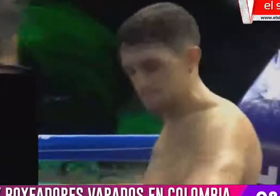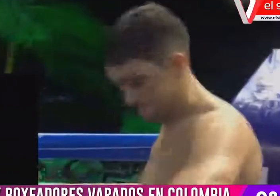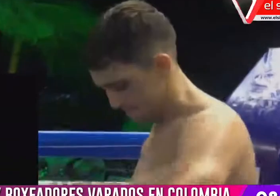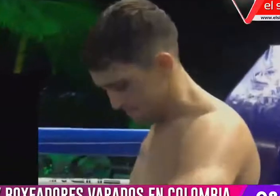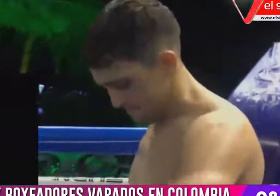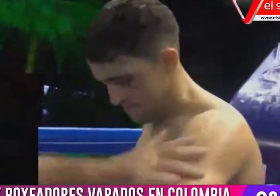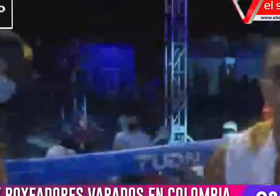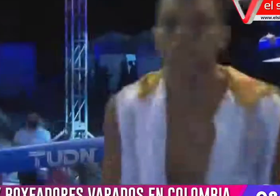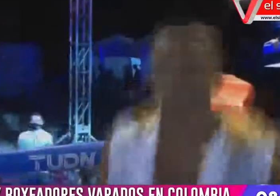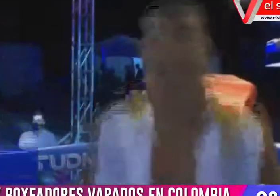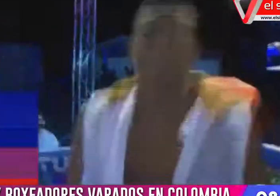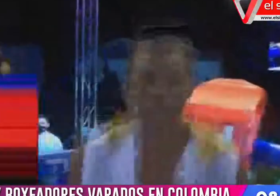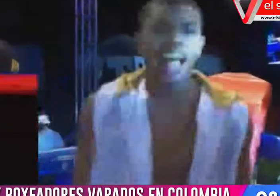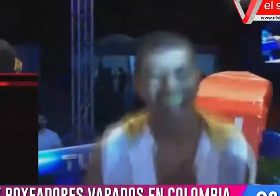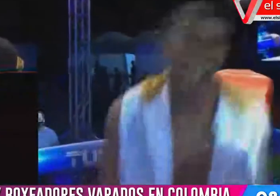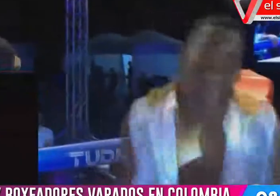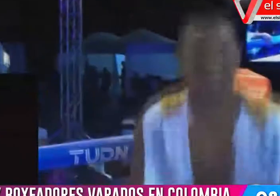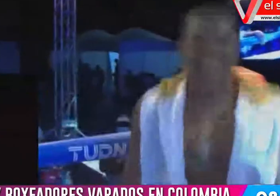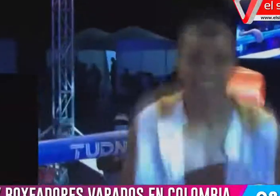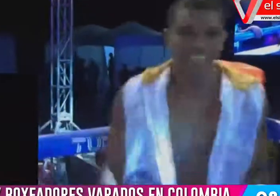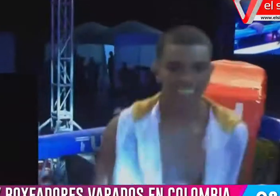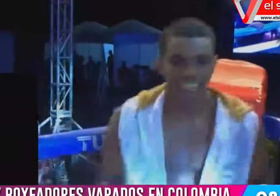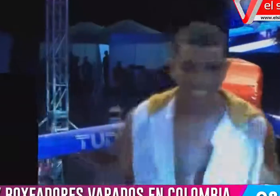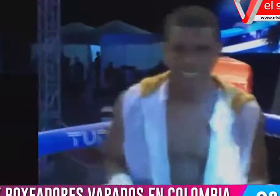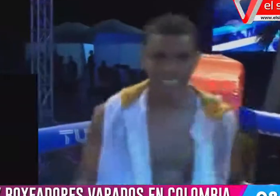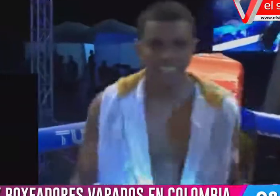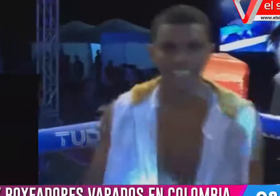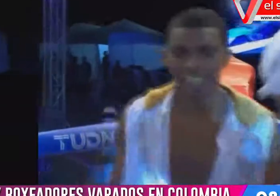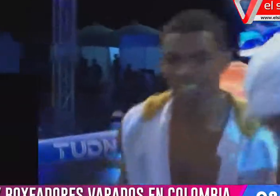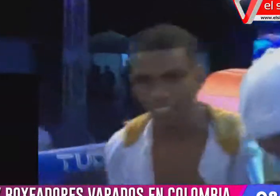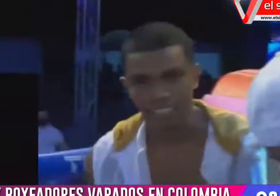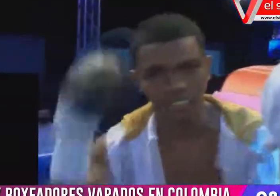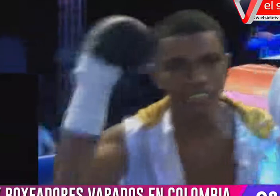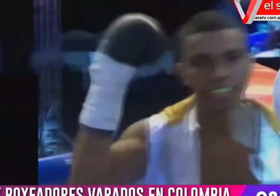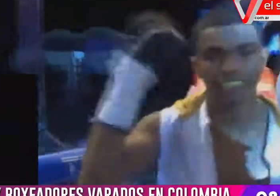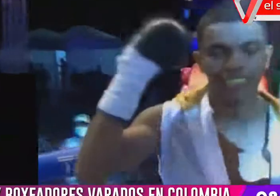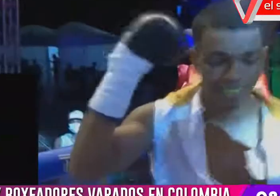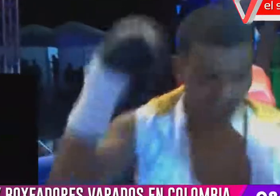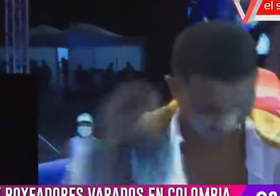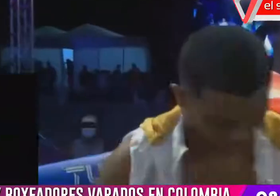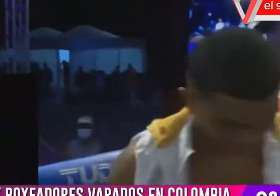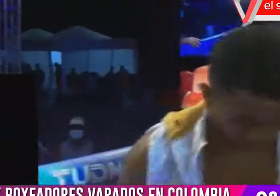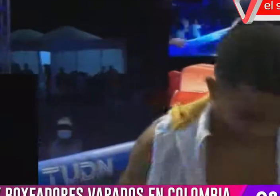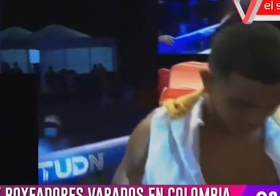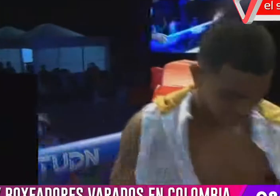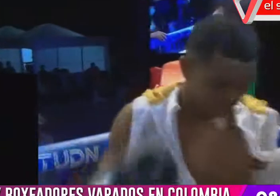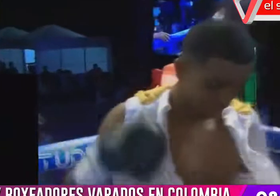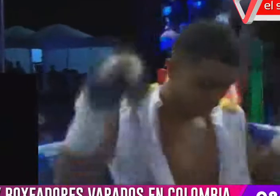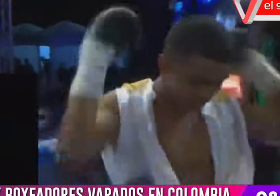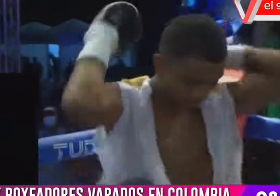volver, estábamos muy contentos, felices por esta actuación de Kevin Muñoz y porque queremos